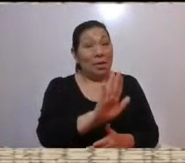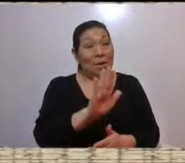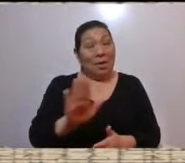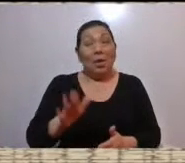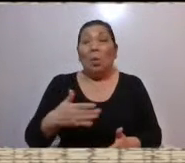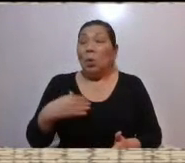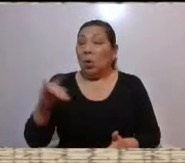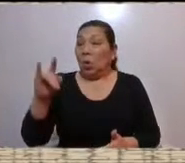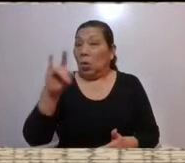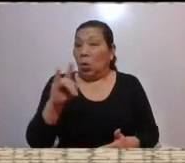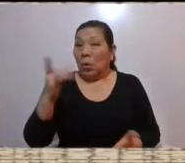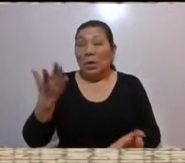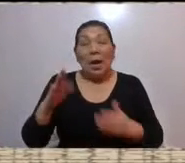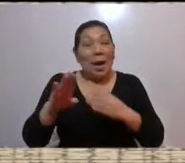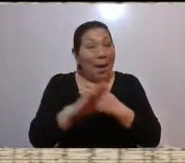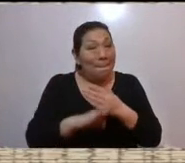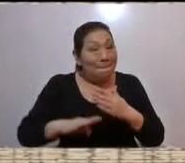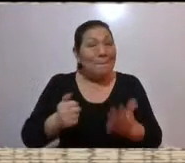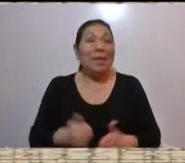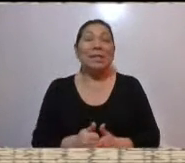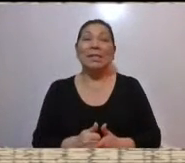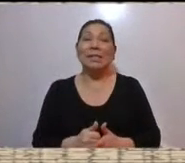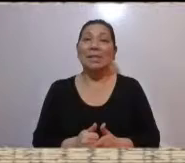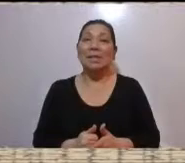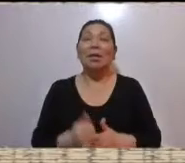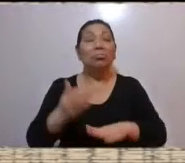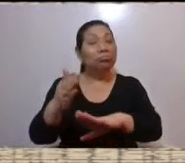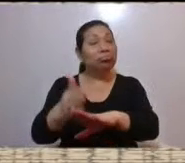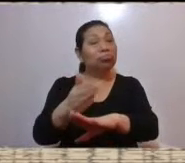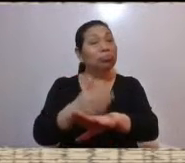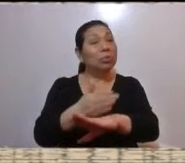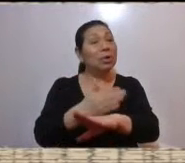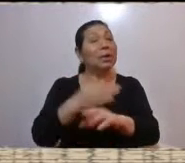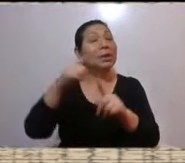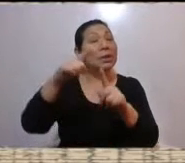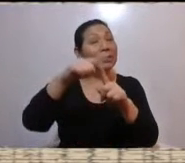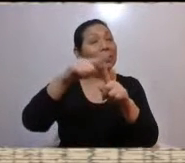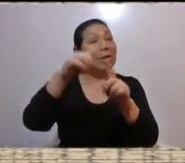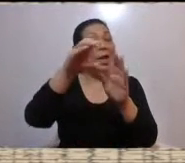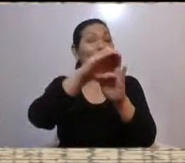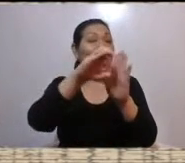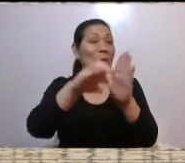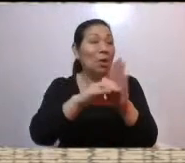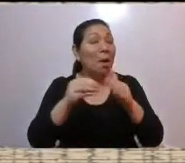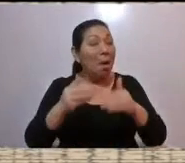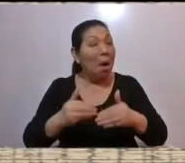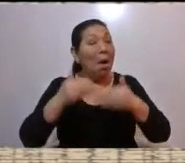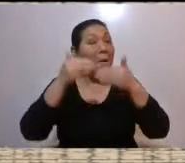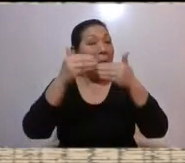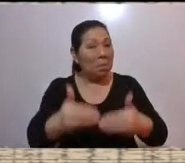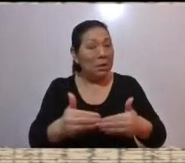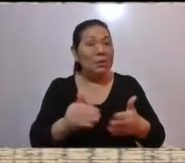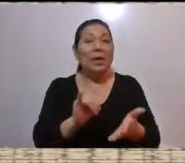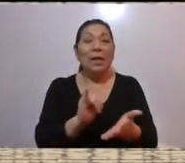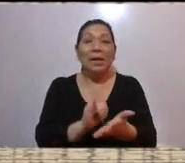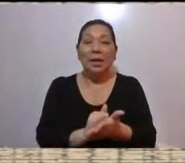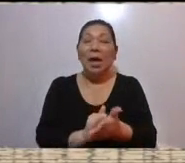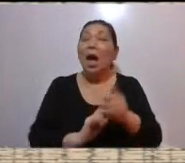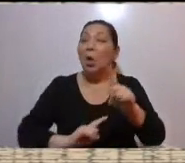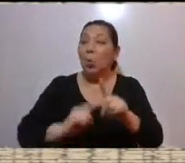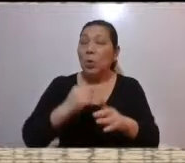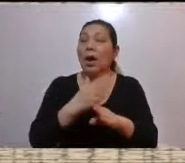que ellos también puedan usar este mecanismo en base ya a lo desarrollado por el Tribunal Constitucional, ampliando